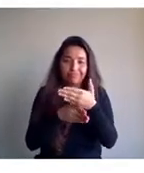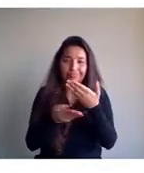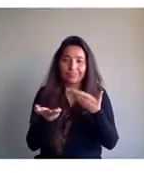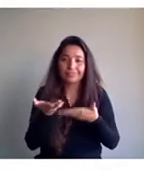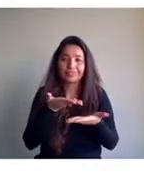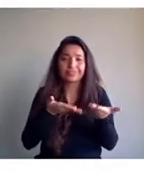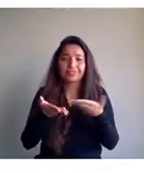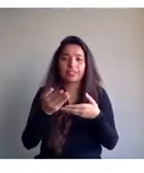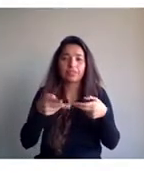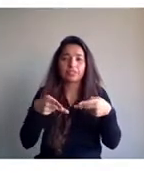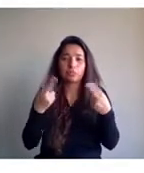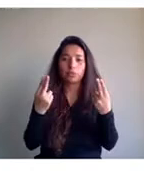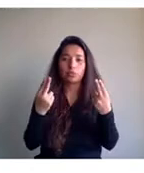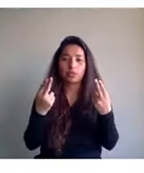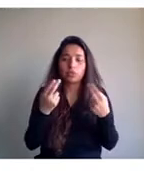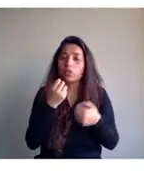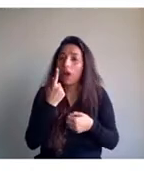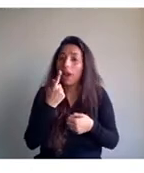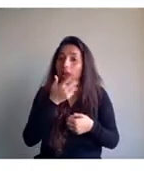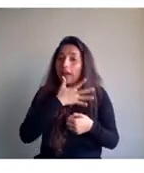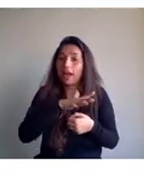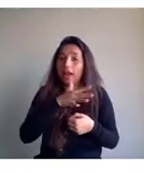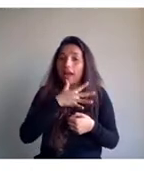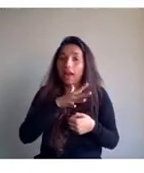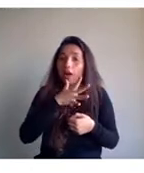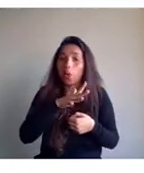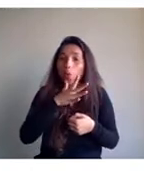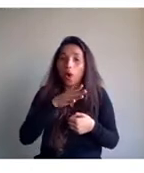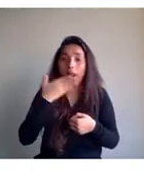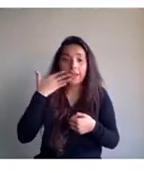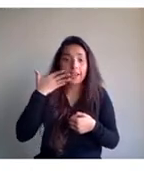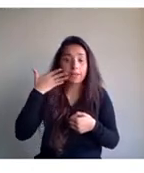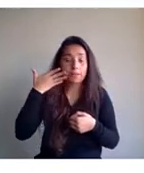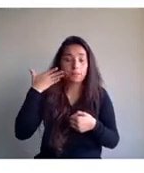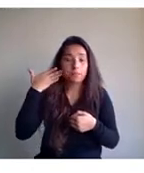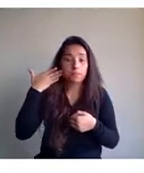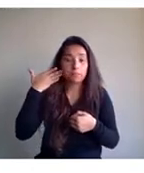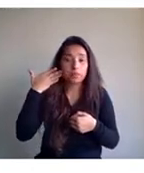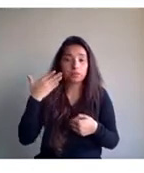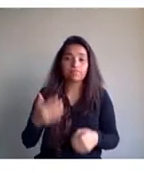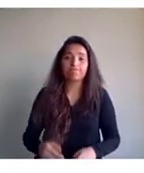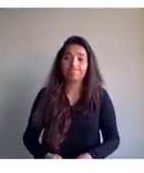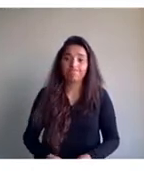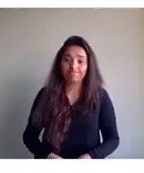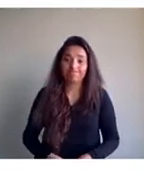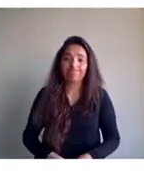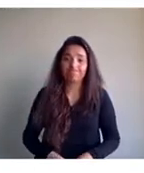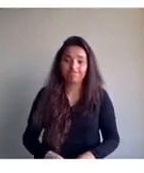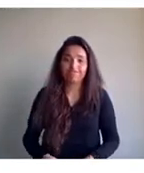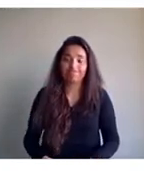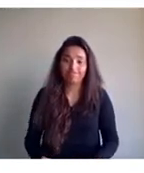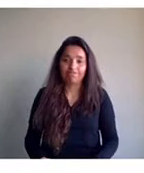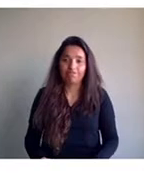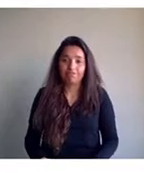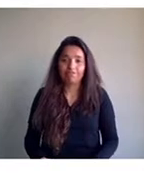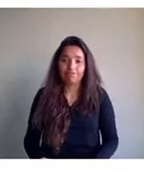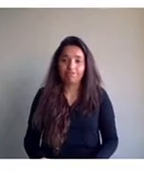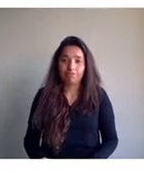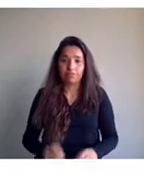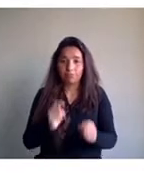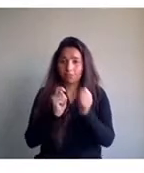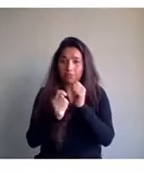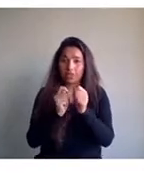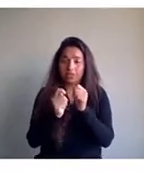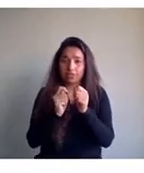acceso al agua potable con la imposibilidad de tener un acceso distinto a aguas no adecuadas la